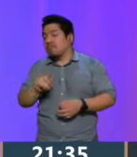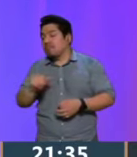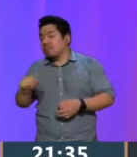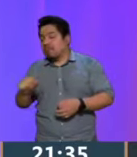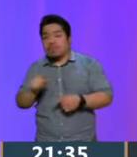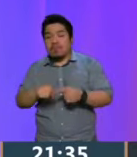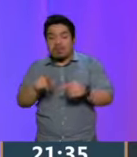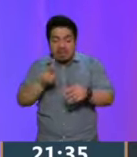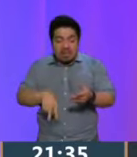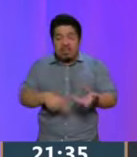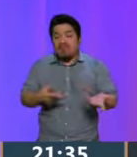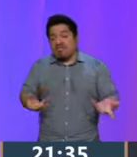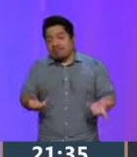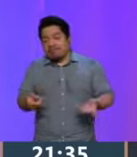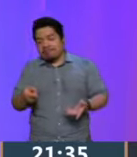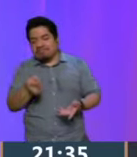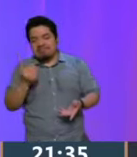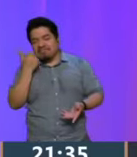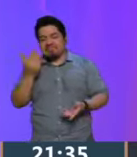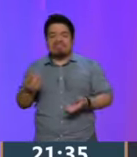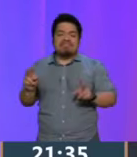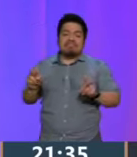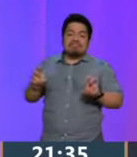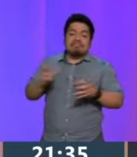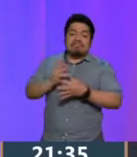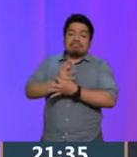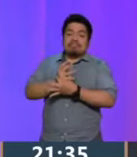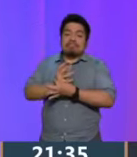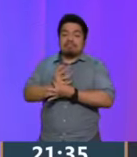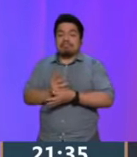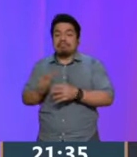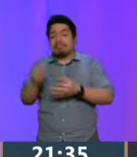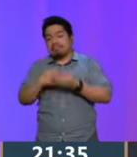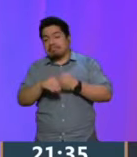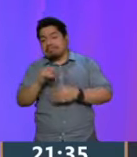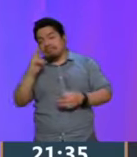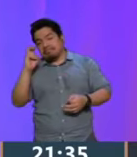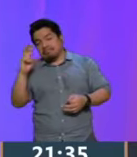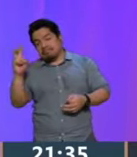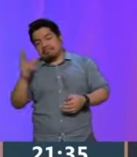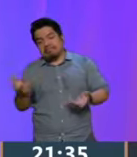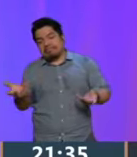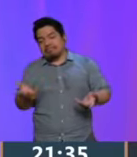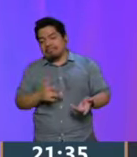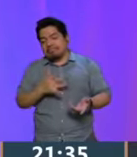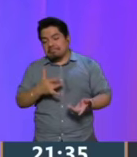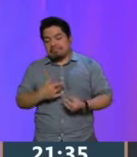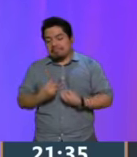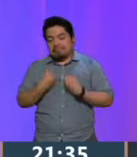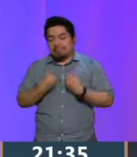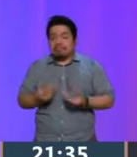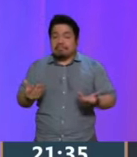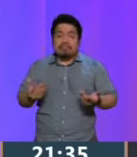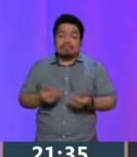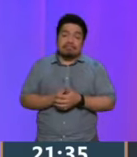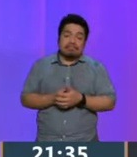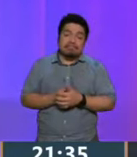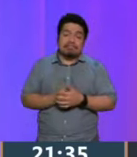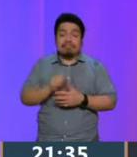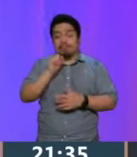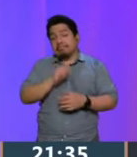realidades. Entonces, lo que ellos pretenden decir que es como todo de ensueño, pues es porque en realidad no lo viven, ¿no? Y porque hay que decir también